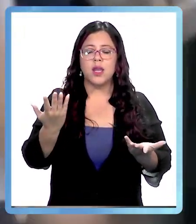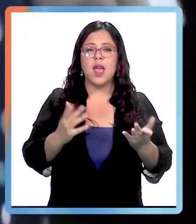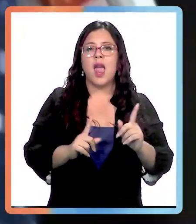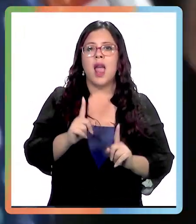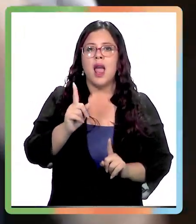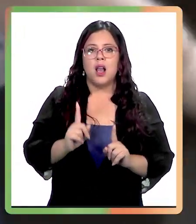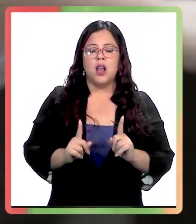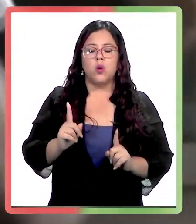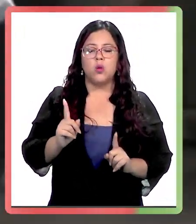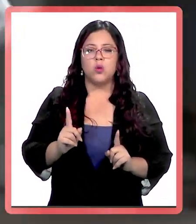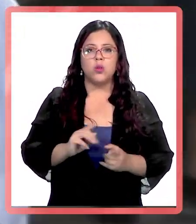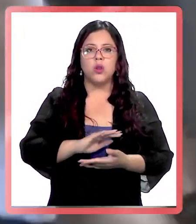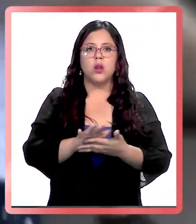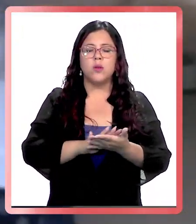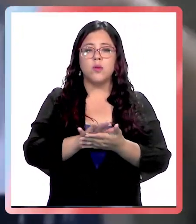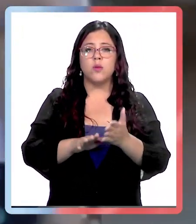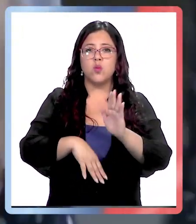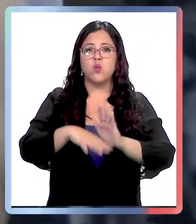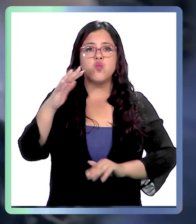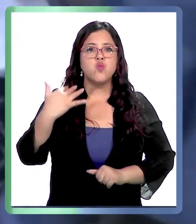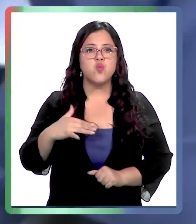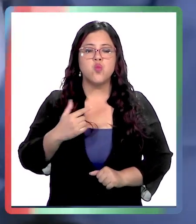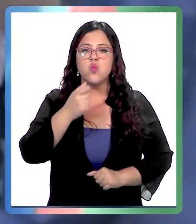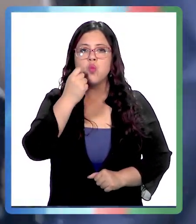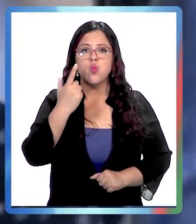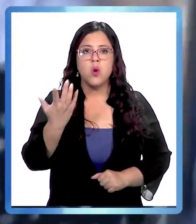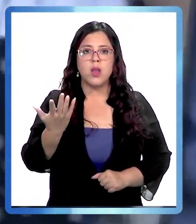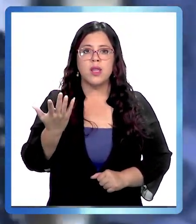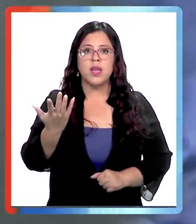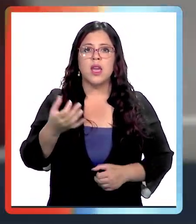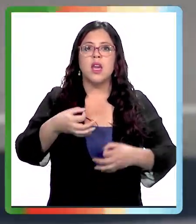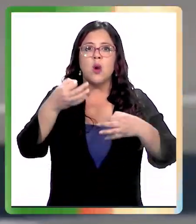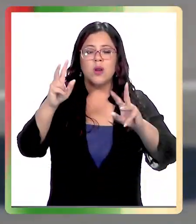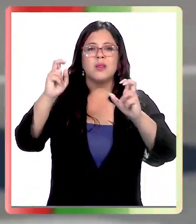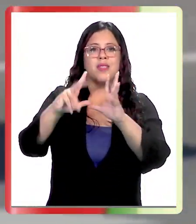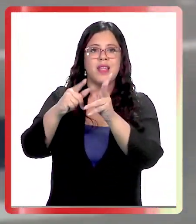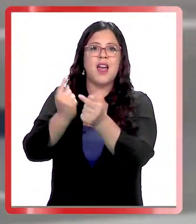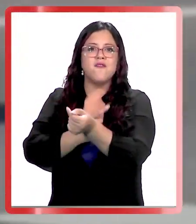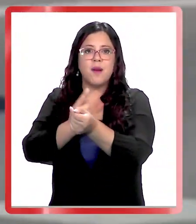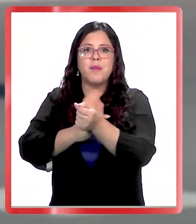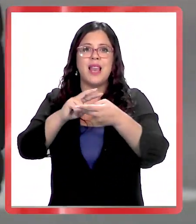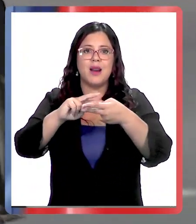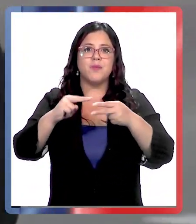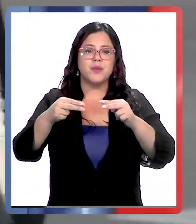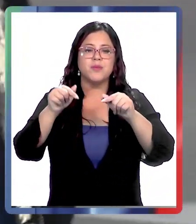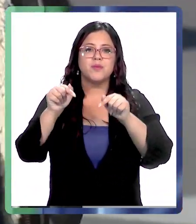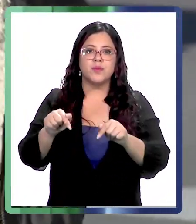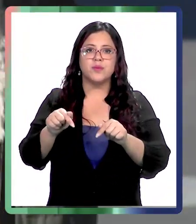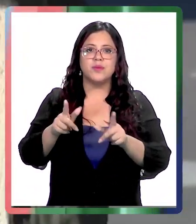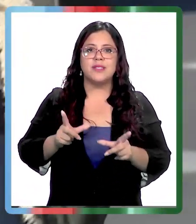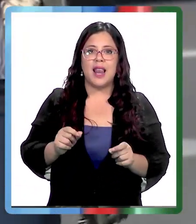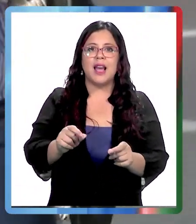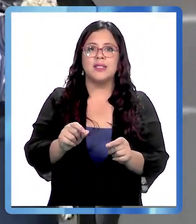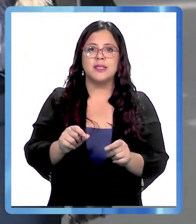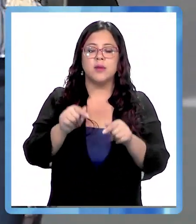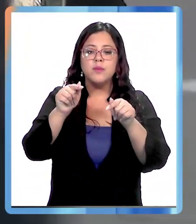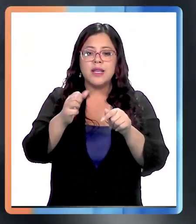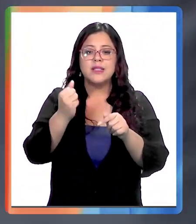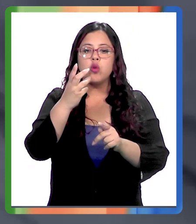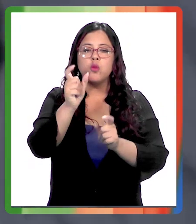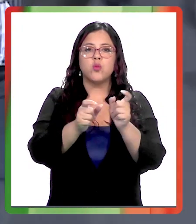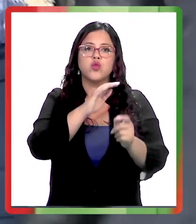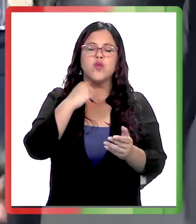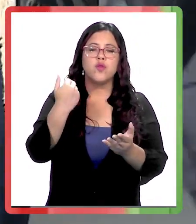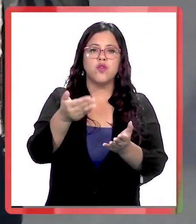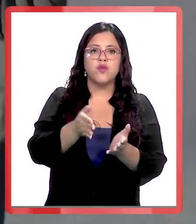basta con, por ejemplo, caminar 5 o 10 cuadras al día, eso ya evita o disminuye el riesgo de tener cáncer